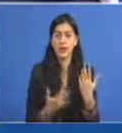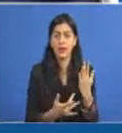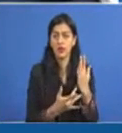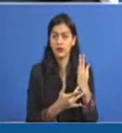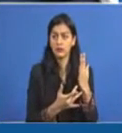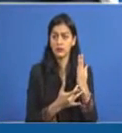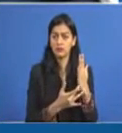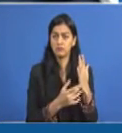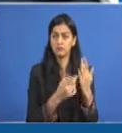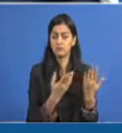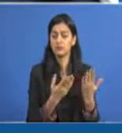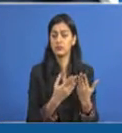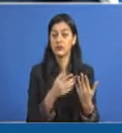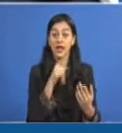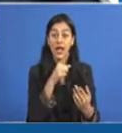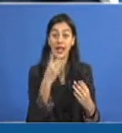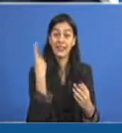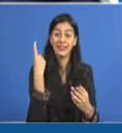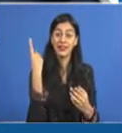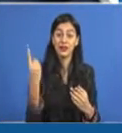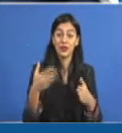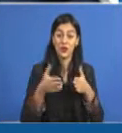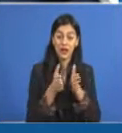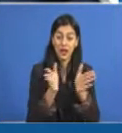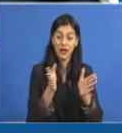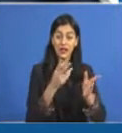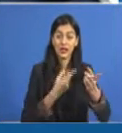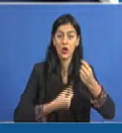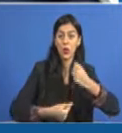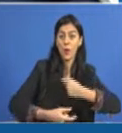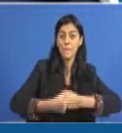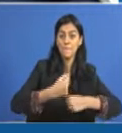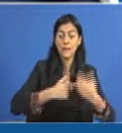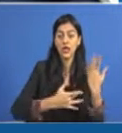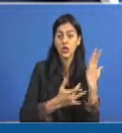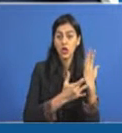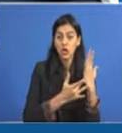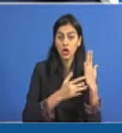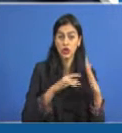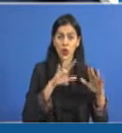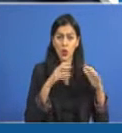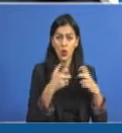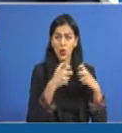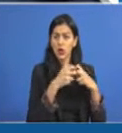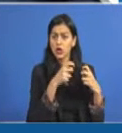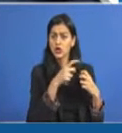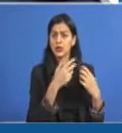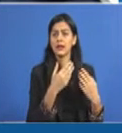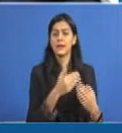director general de comercio electrónico del Ministerio de Comercio e Industria. Bienvenido, señor Luis. Buenos